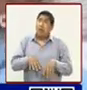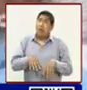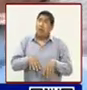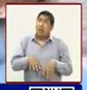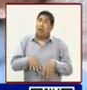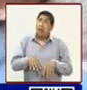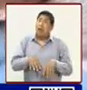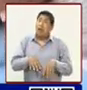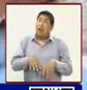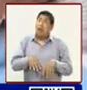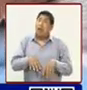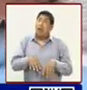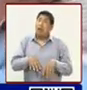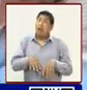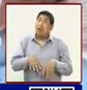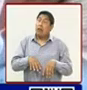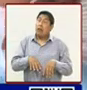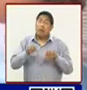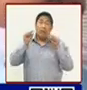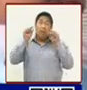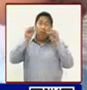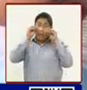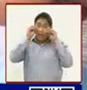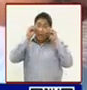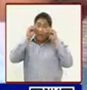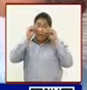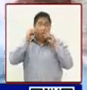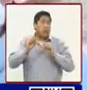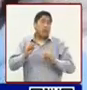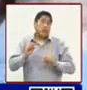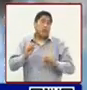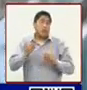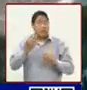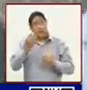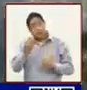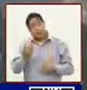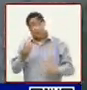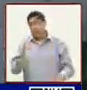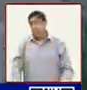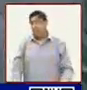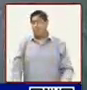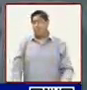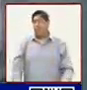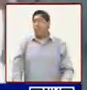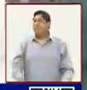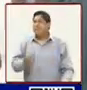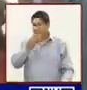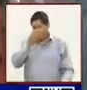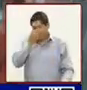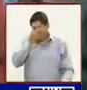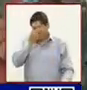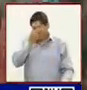ojito, así me ha abierto y es lo mismo, o sea, dormido.